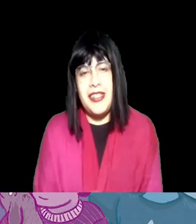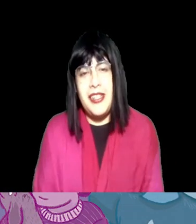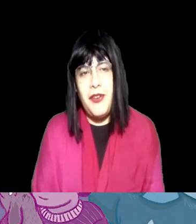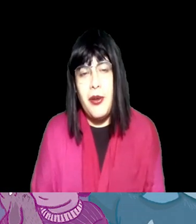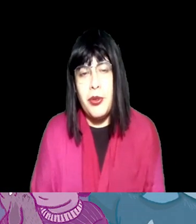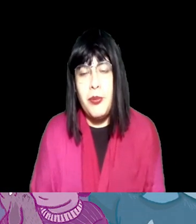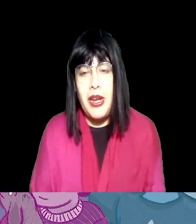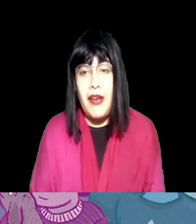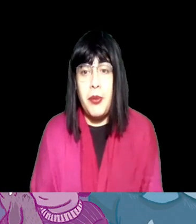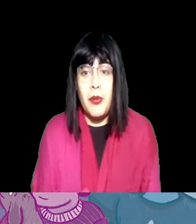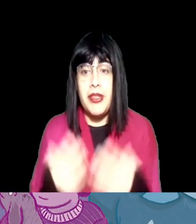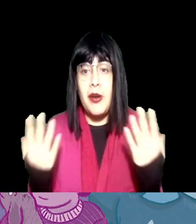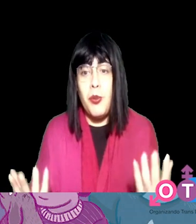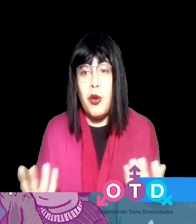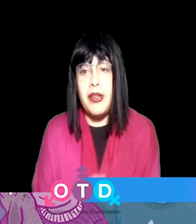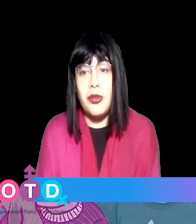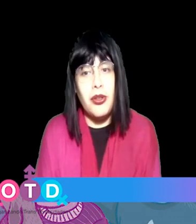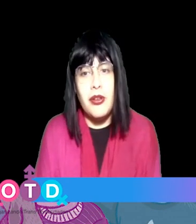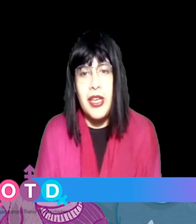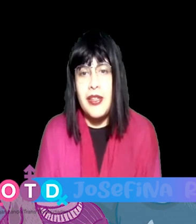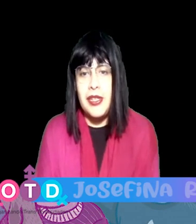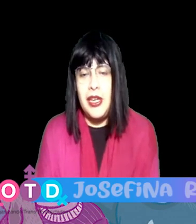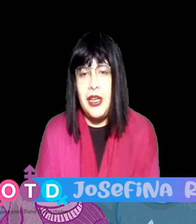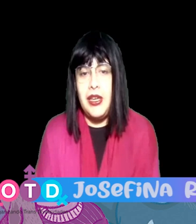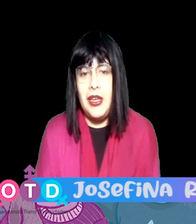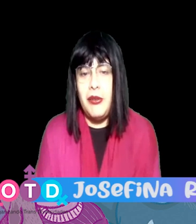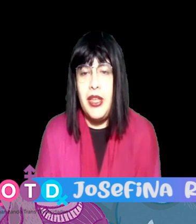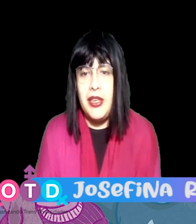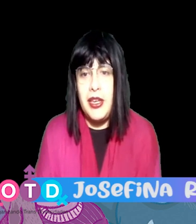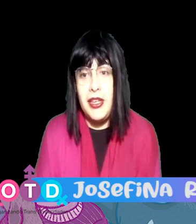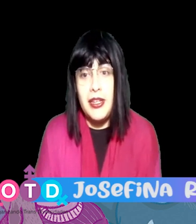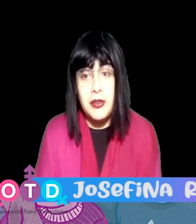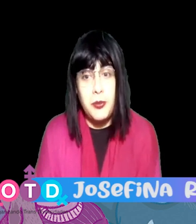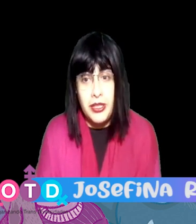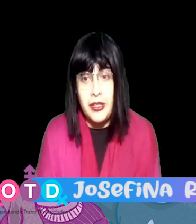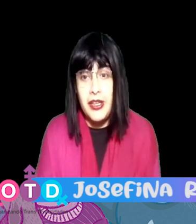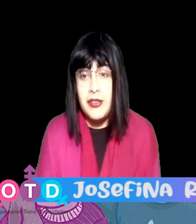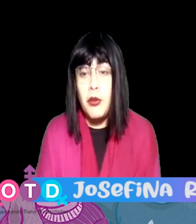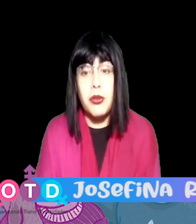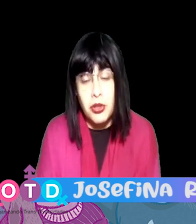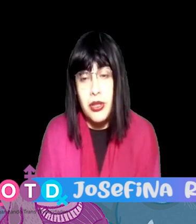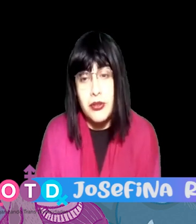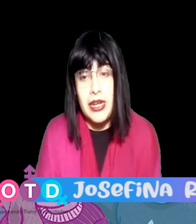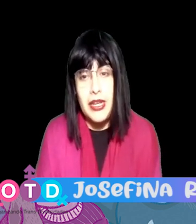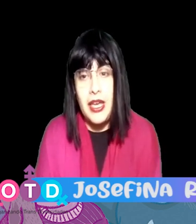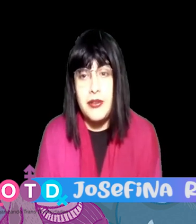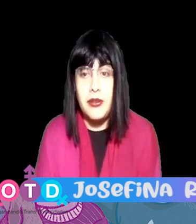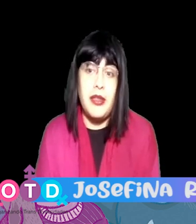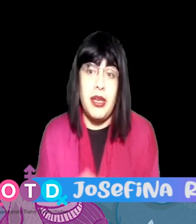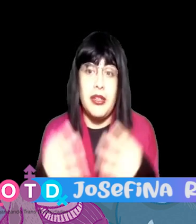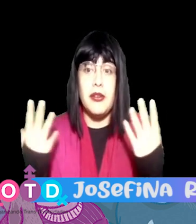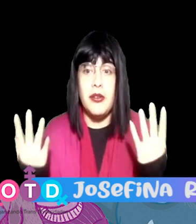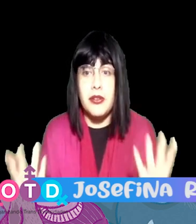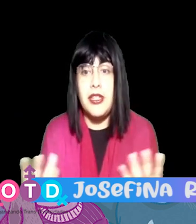Muchas gracias, Franco, por tus palabras, por comentarnos un poco más todo lo que hace la Unidad de Legislación y Políticas, que es un montón de cosas las que ha